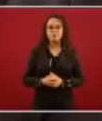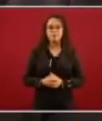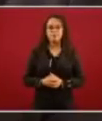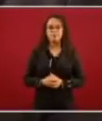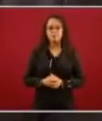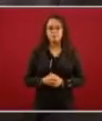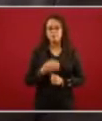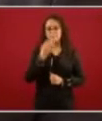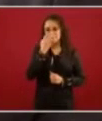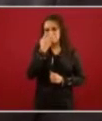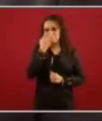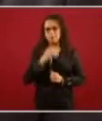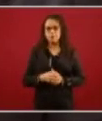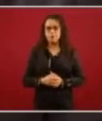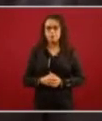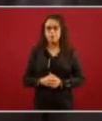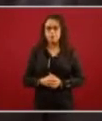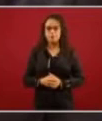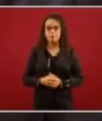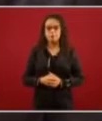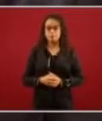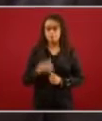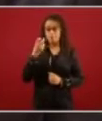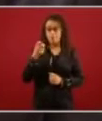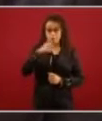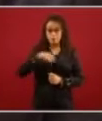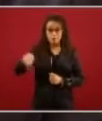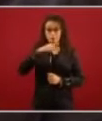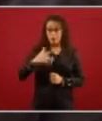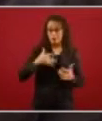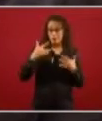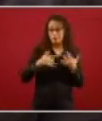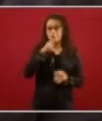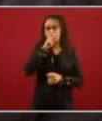No hay que preocuparse mucho por eso y tenerle